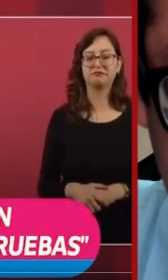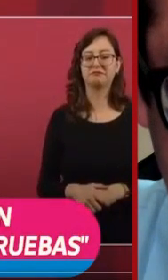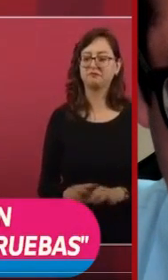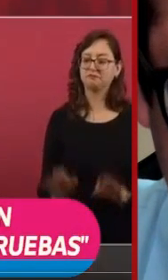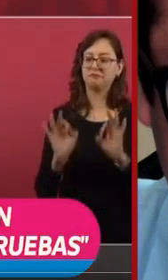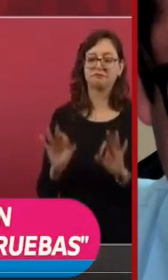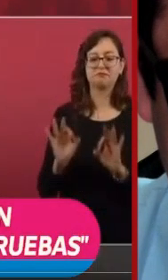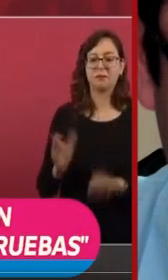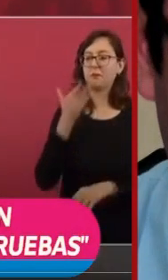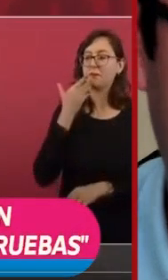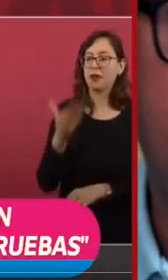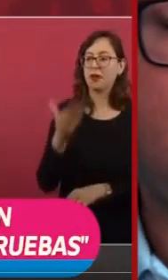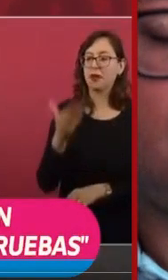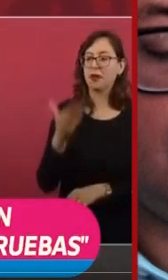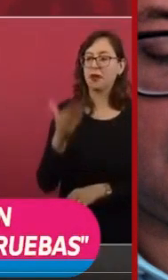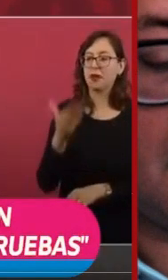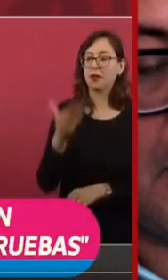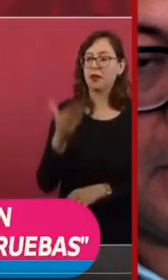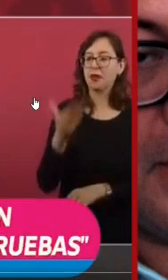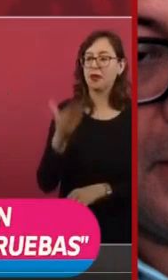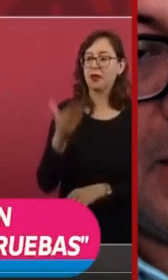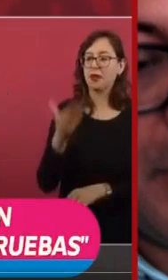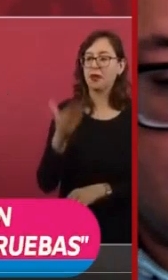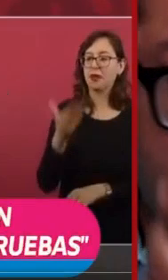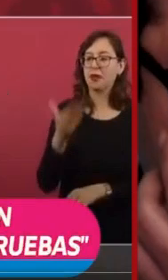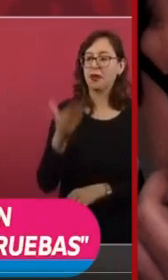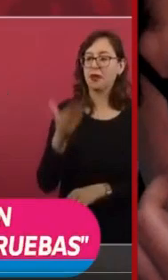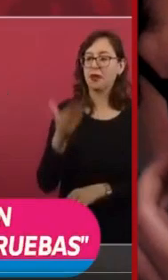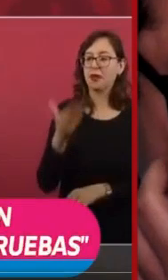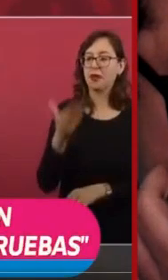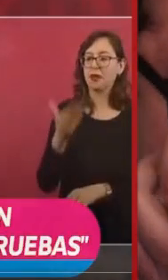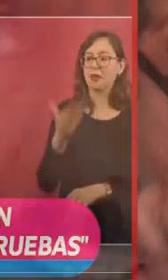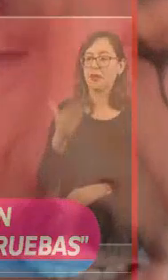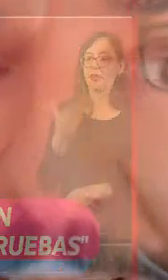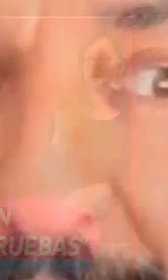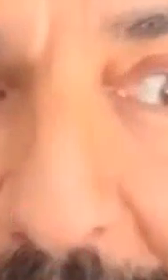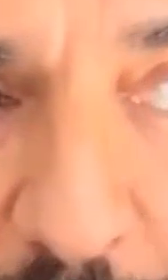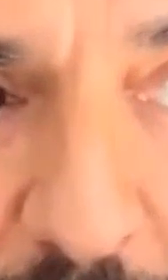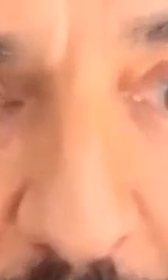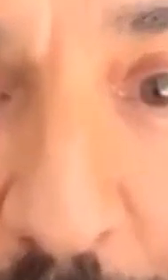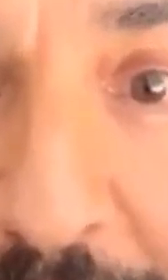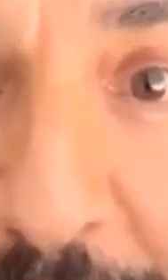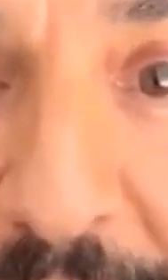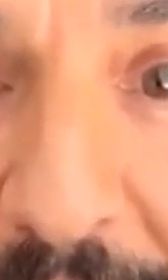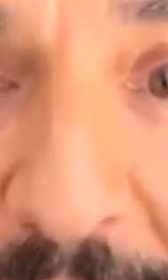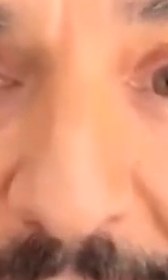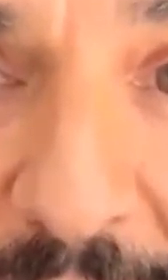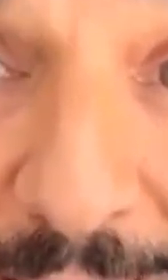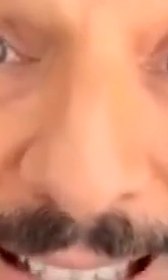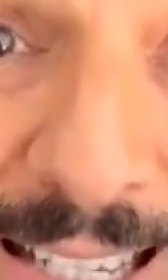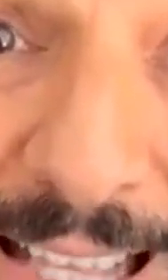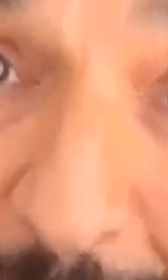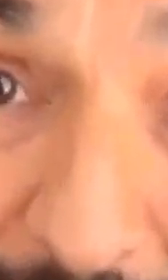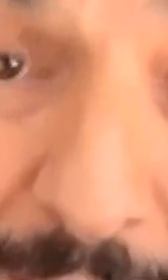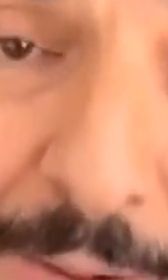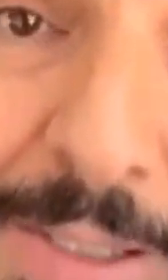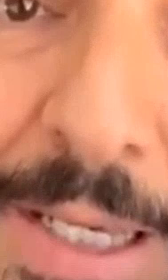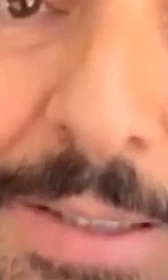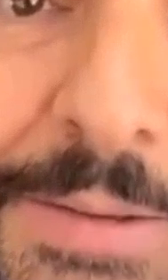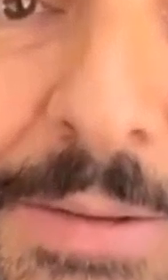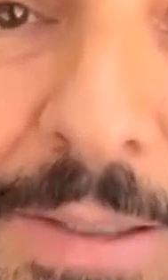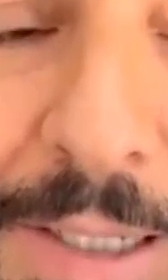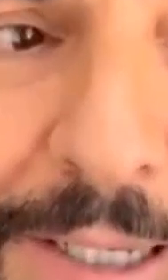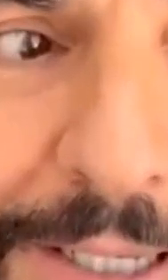como nunca a votar. Y bueno, confirmando que pues, iba a Bayer Mañanera, pero también va a viajar a Dos Bocas